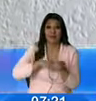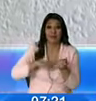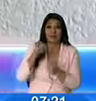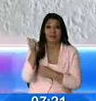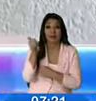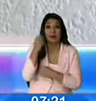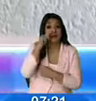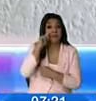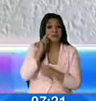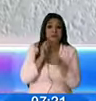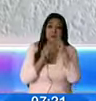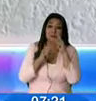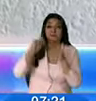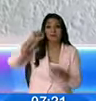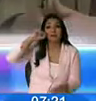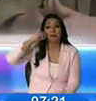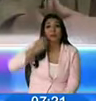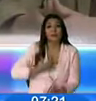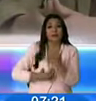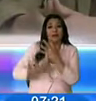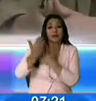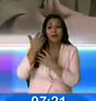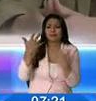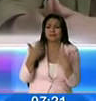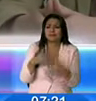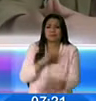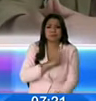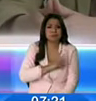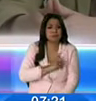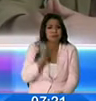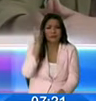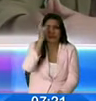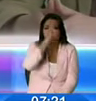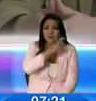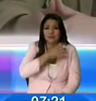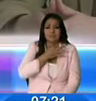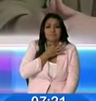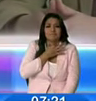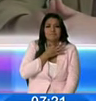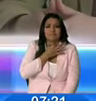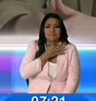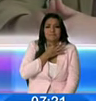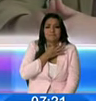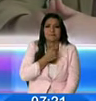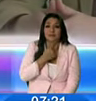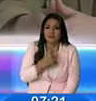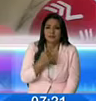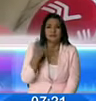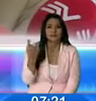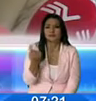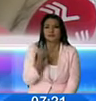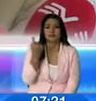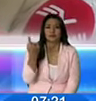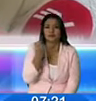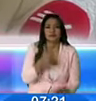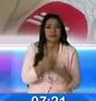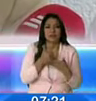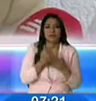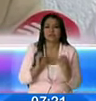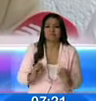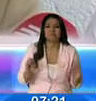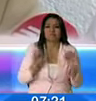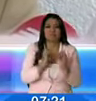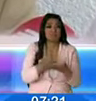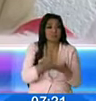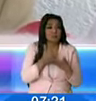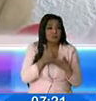con los ojos mojados, recordó los días difíciles que atravesaron. Un nudo en la garganta se le forma cuando habla que estuvieron solos. Según Giovanna, no